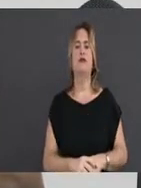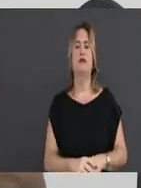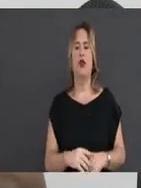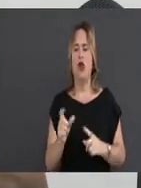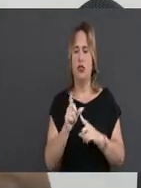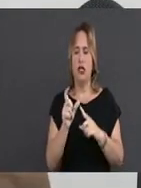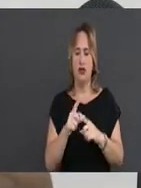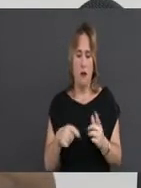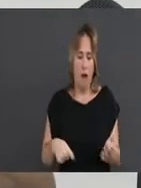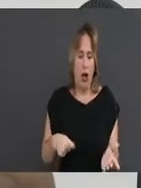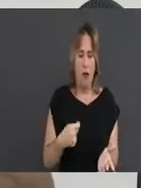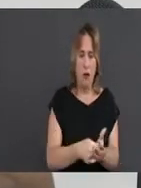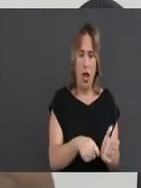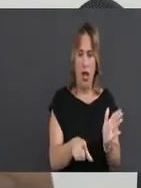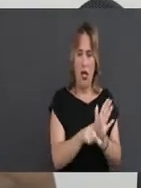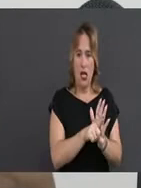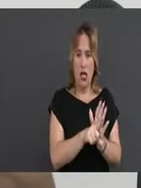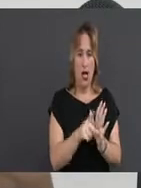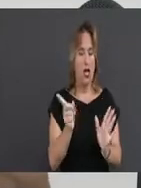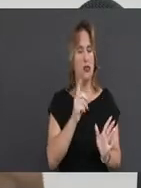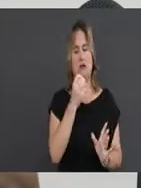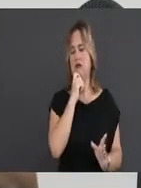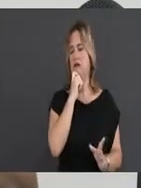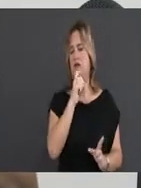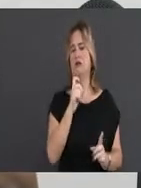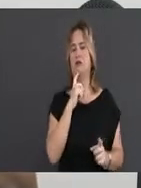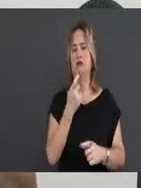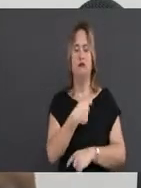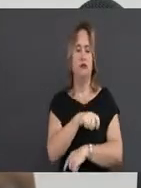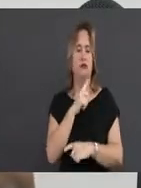No obstante, todos estos criterios de la población fueron